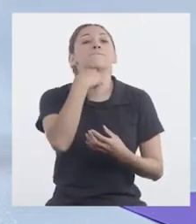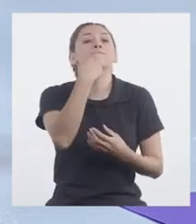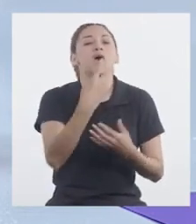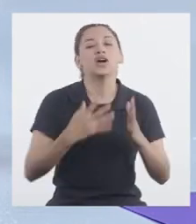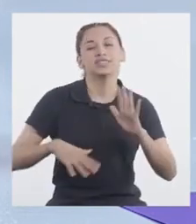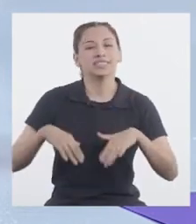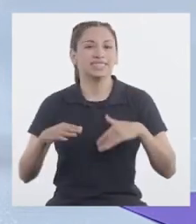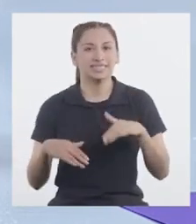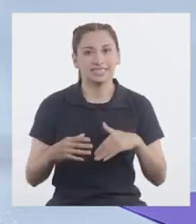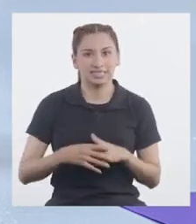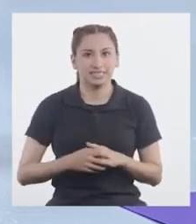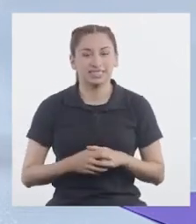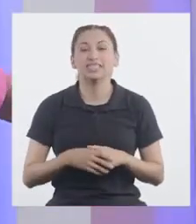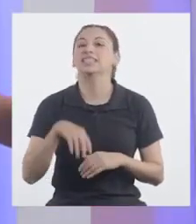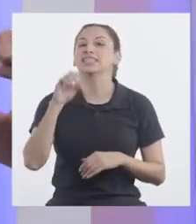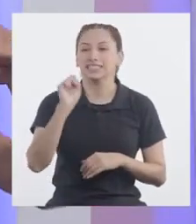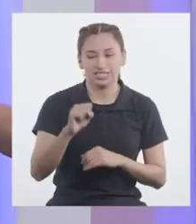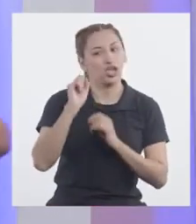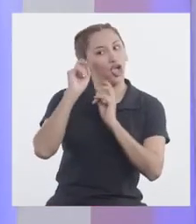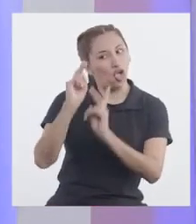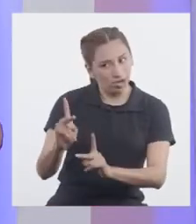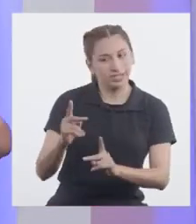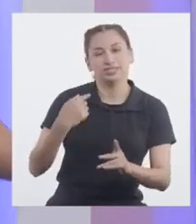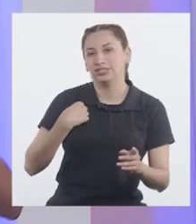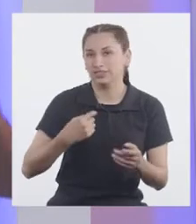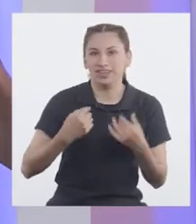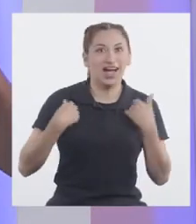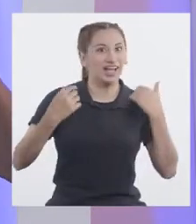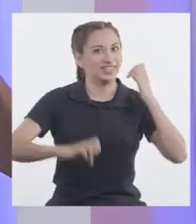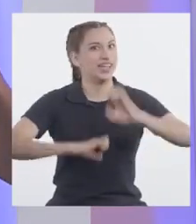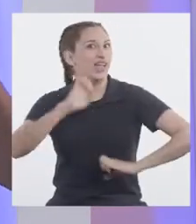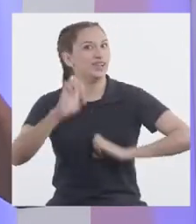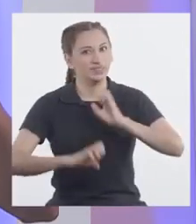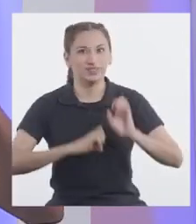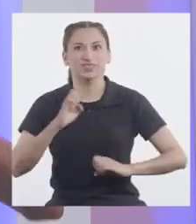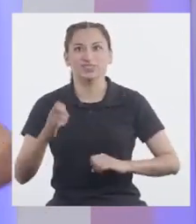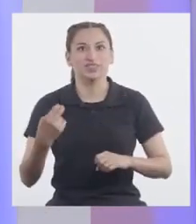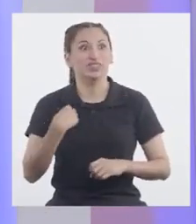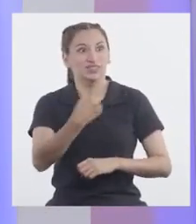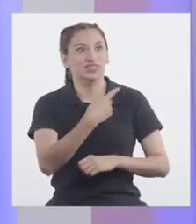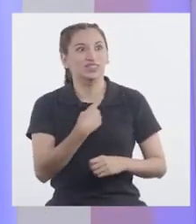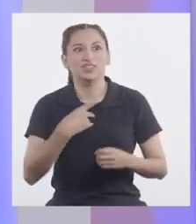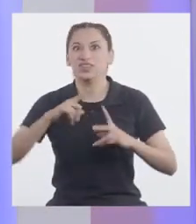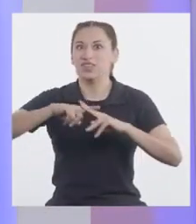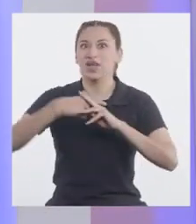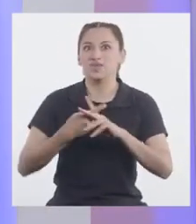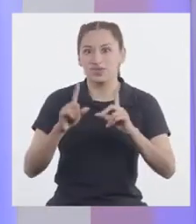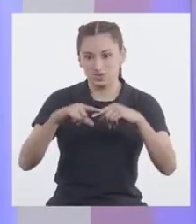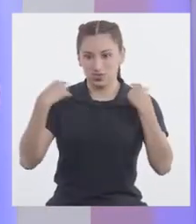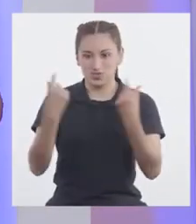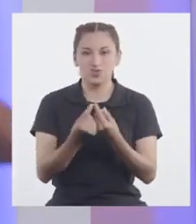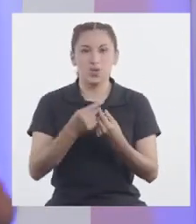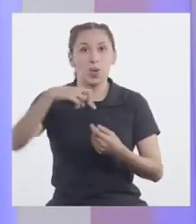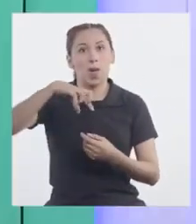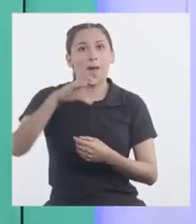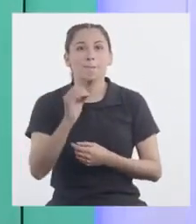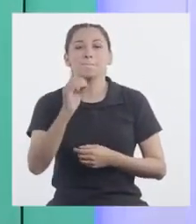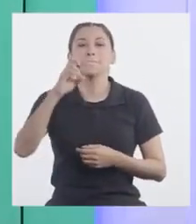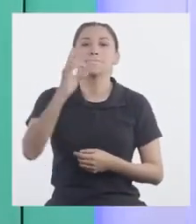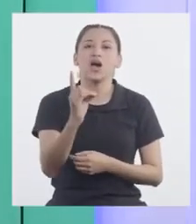carisma y criollismo. Así lo haremos. ¡Ay, qué emoción! Seremos